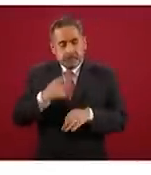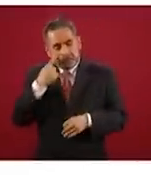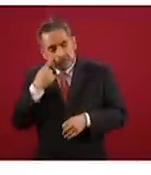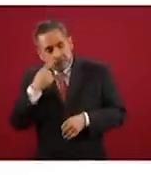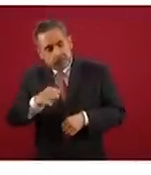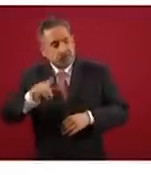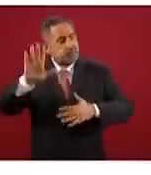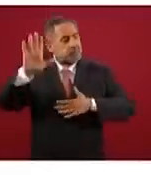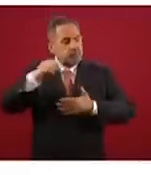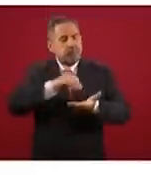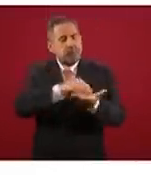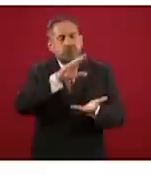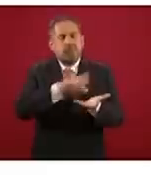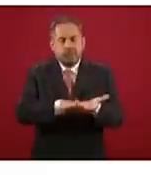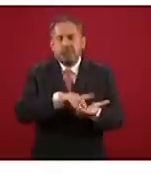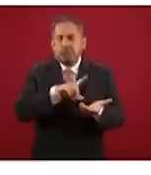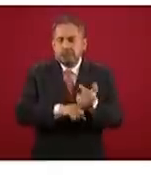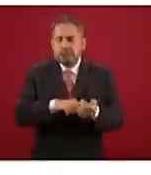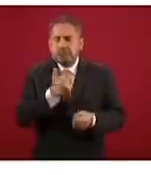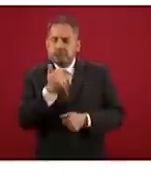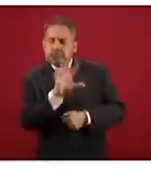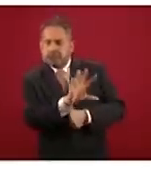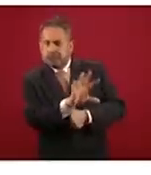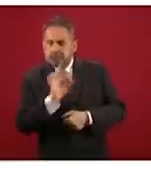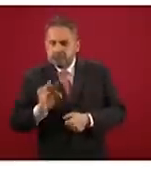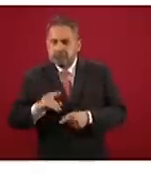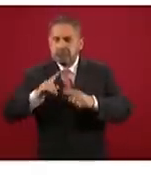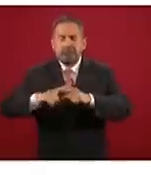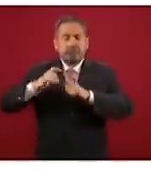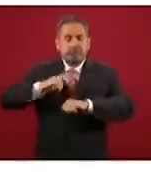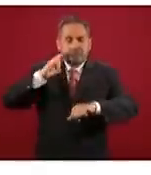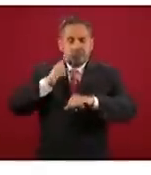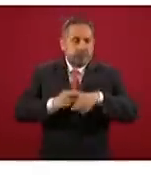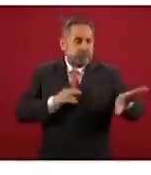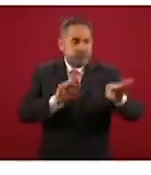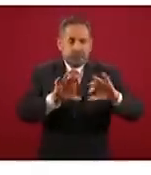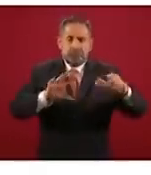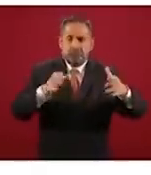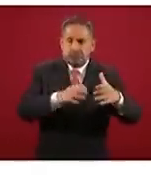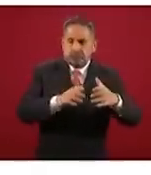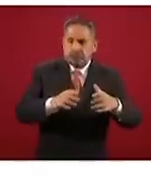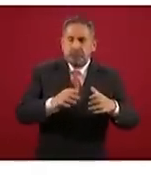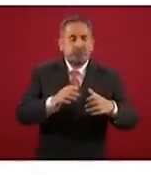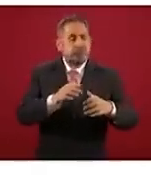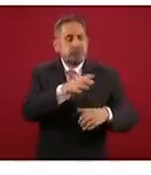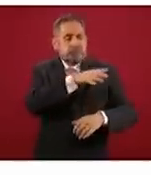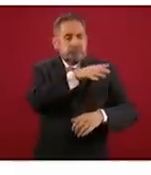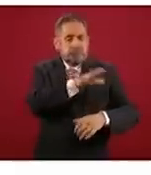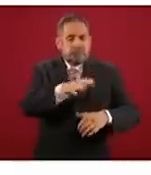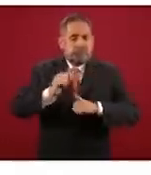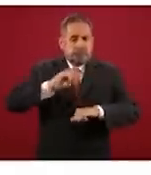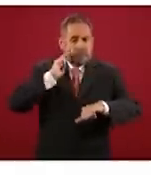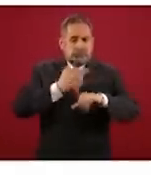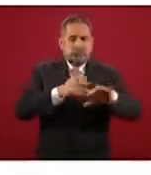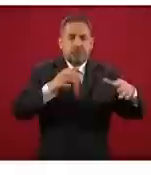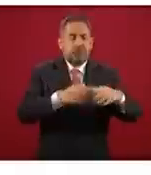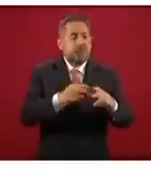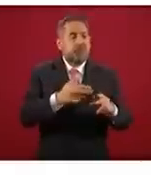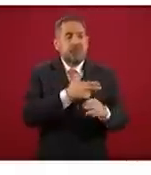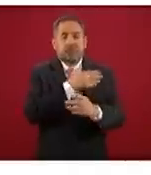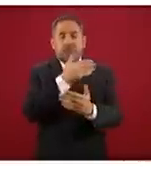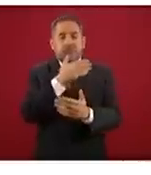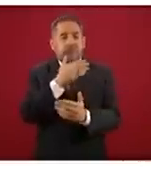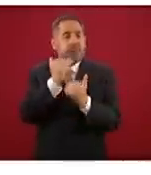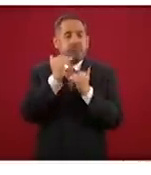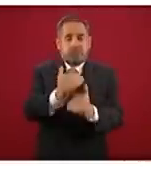y registró la elección del Comité Ejecutivo General con vigencia hasta